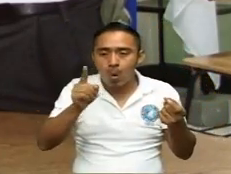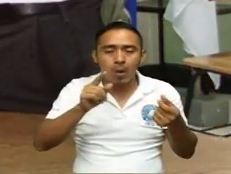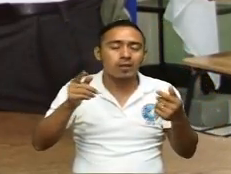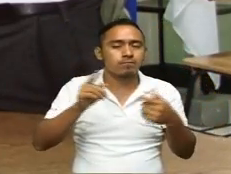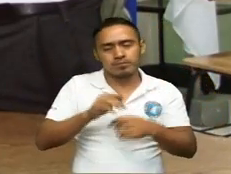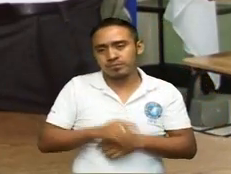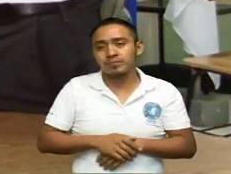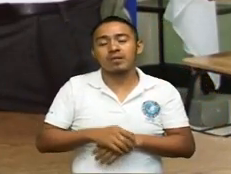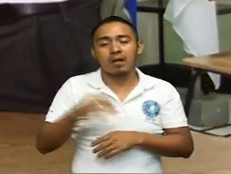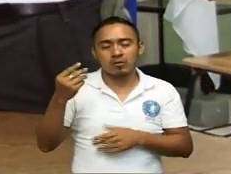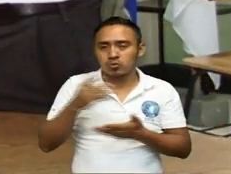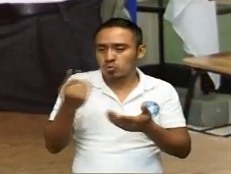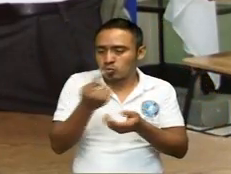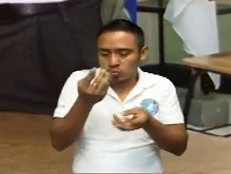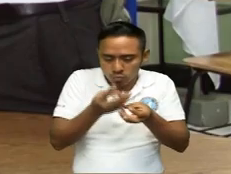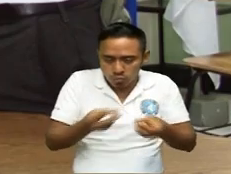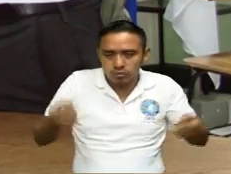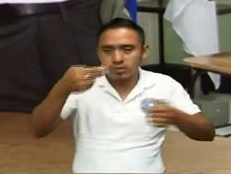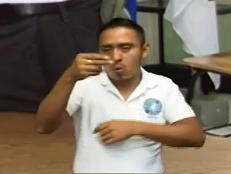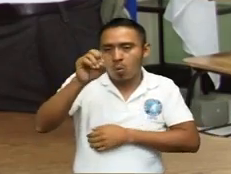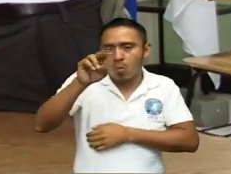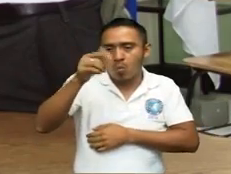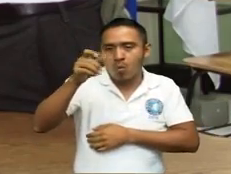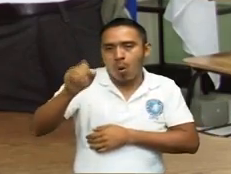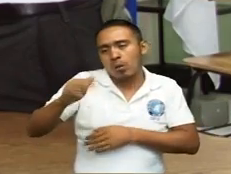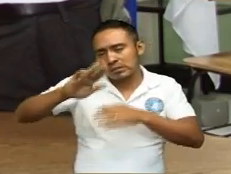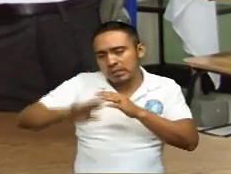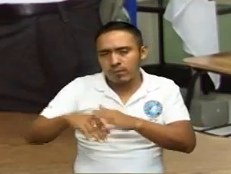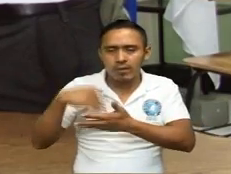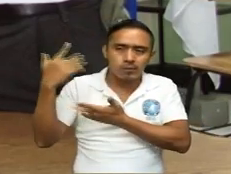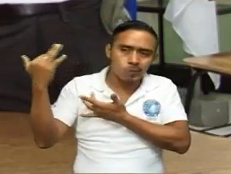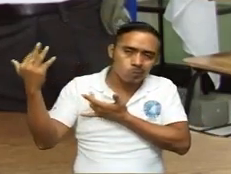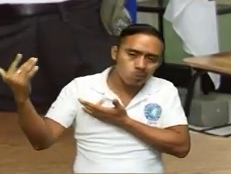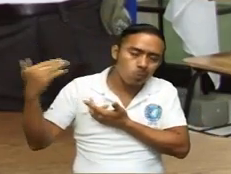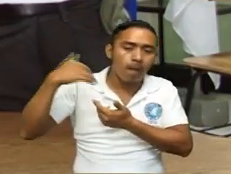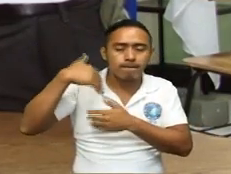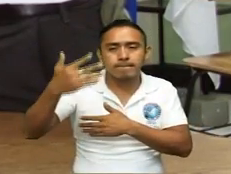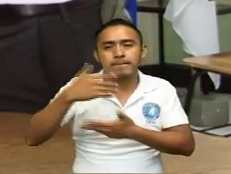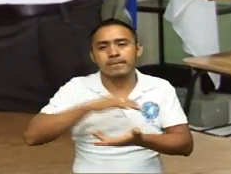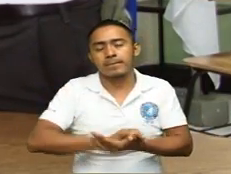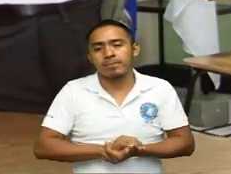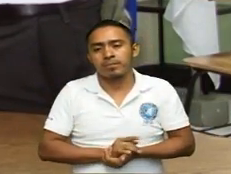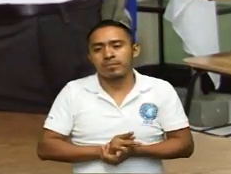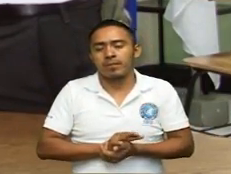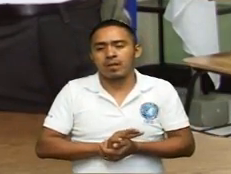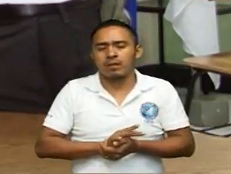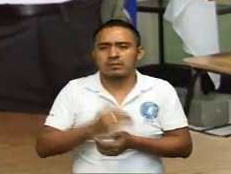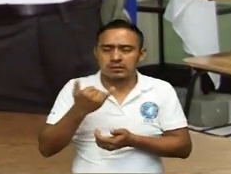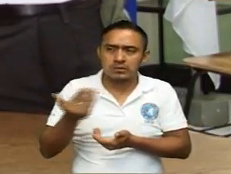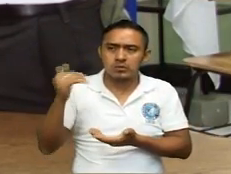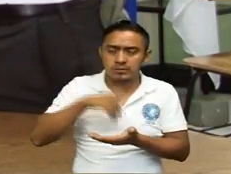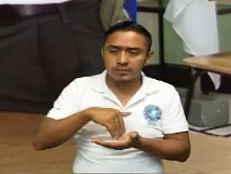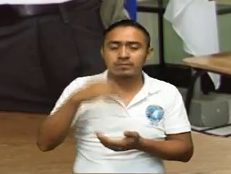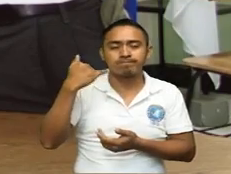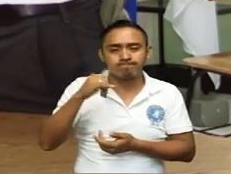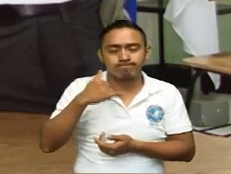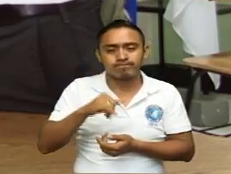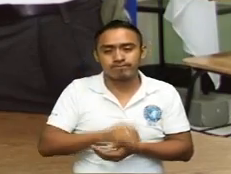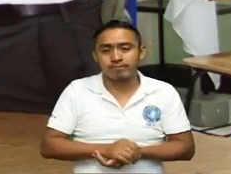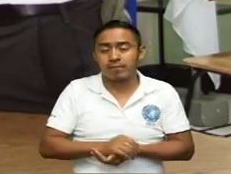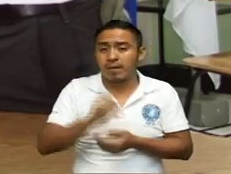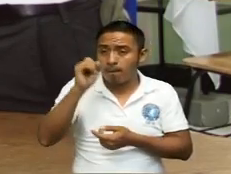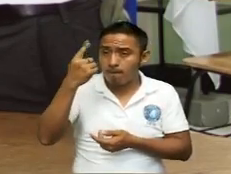tratamiento mata el hongo y que la mancha se va a desaparecer unas 6 a 8 semanas. Ahora, ¿puede volver a aparecer esto? Sí puede volver a aparecer. Al mes que